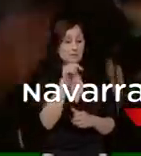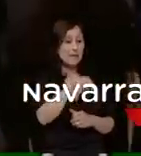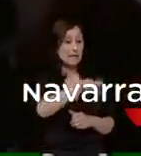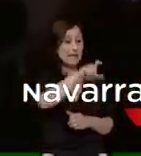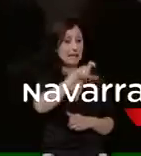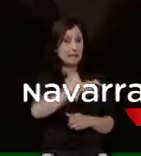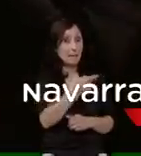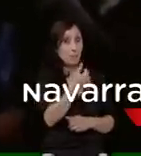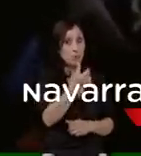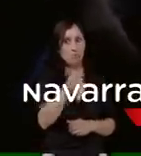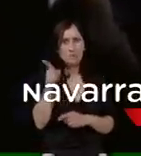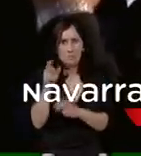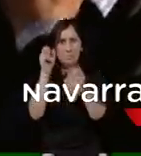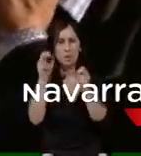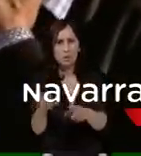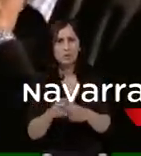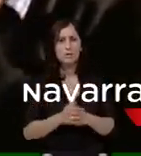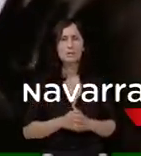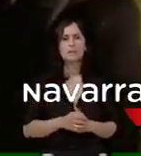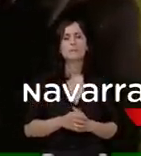gente, pero allí no ves a nadie. ¿Y a qué me fijo?